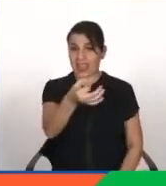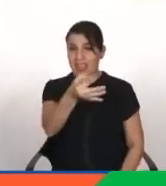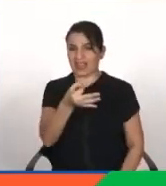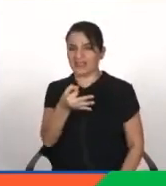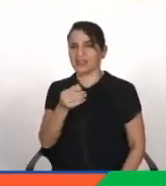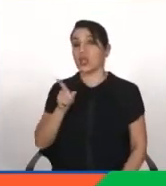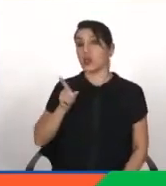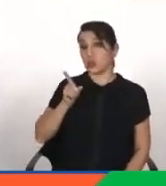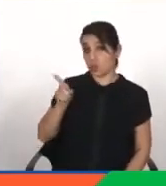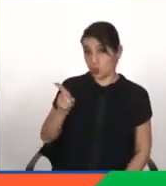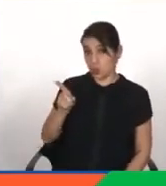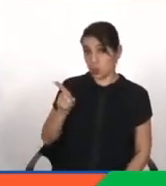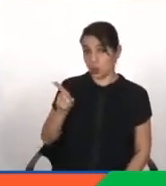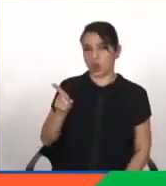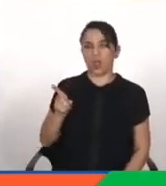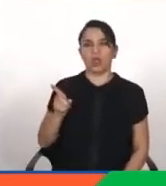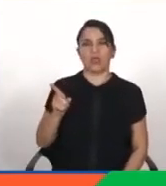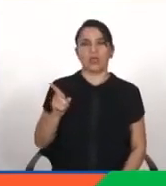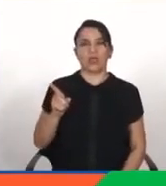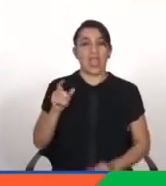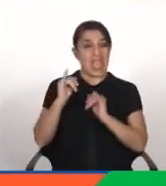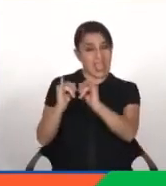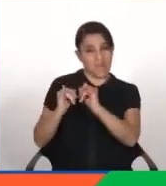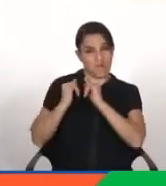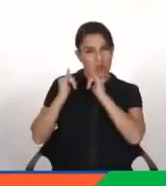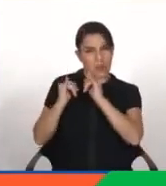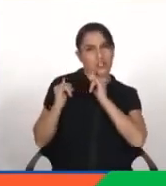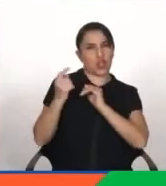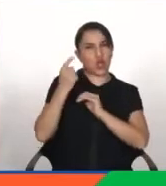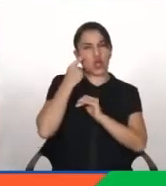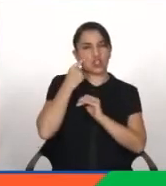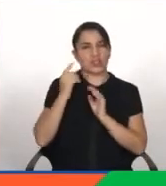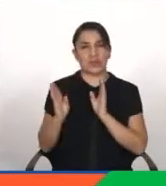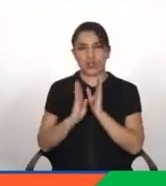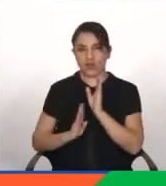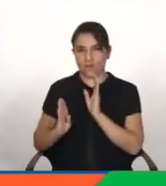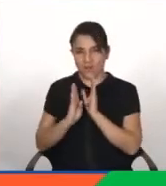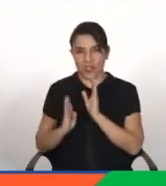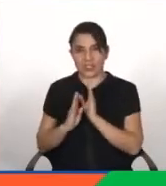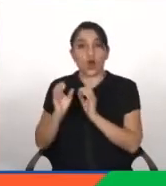conocimientos básicos tiene que tener para entrar a estudiar justamente biomedicina.